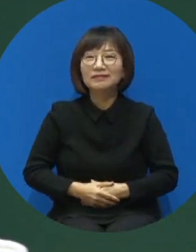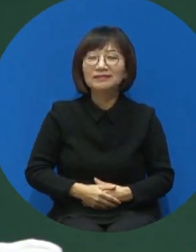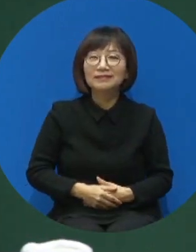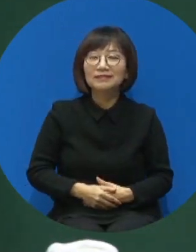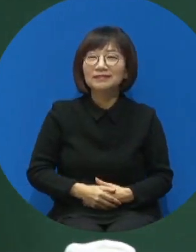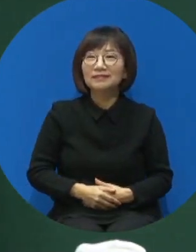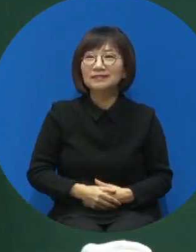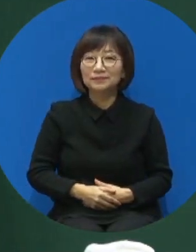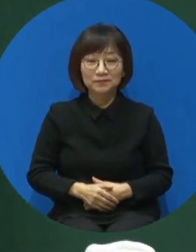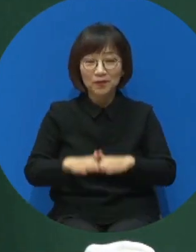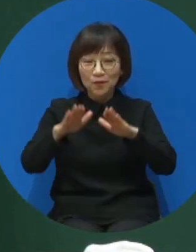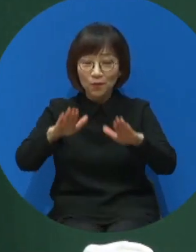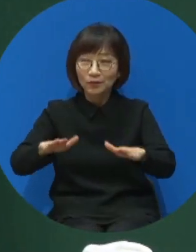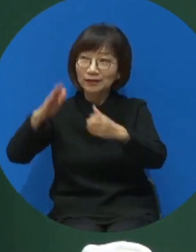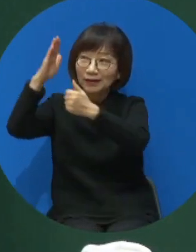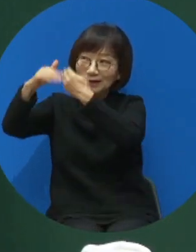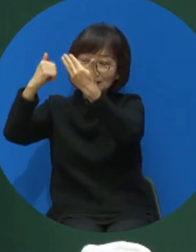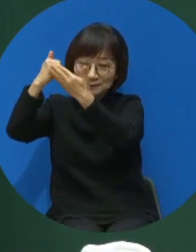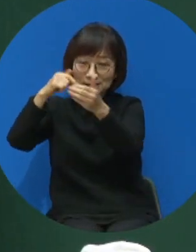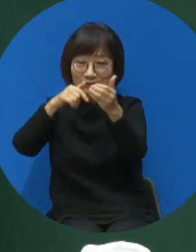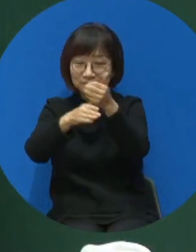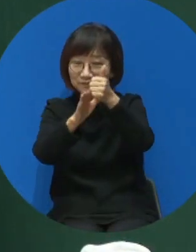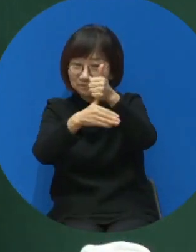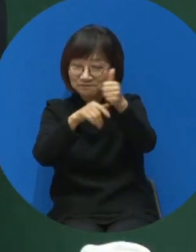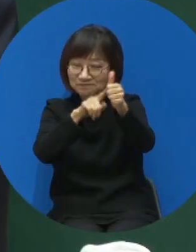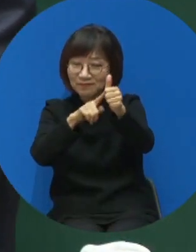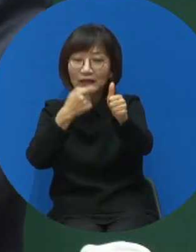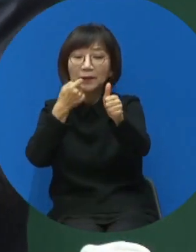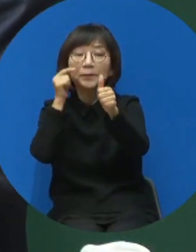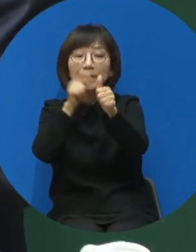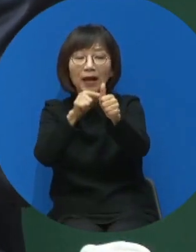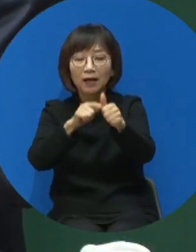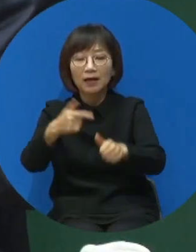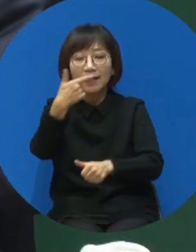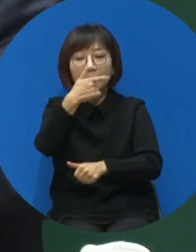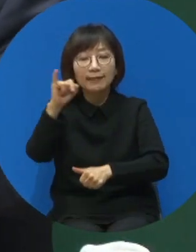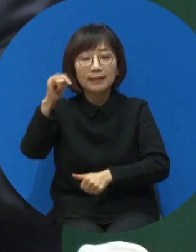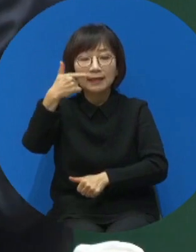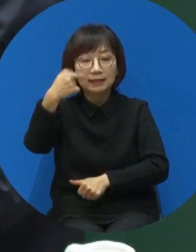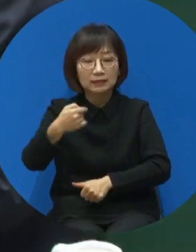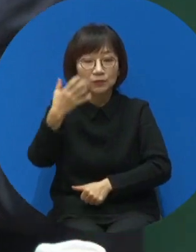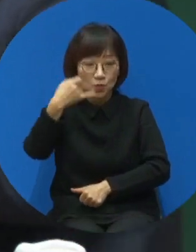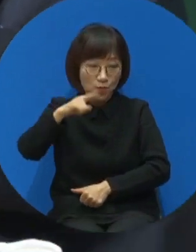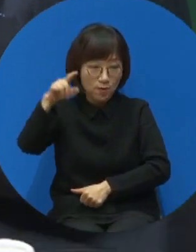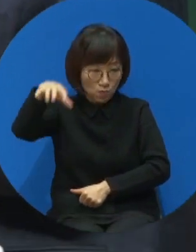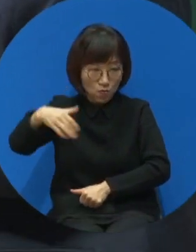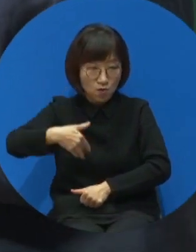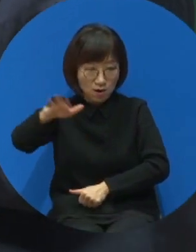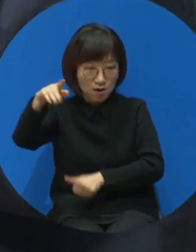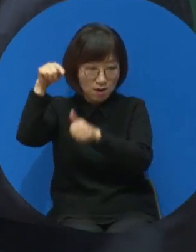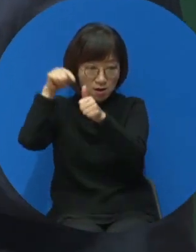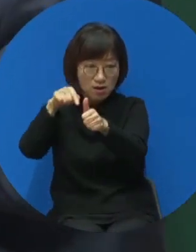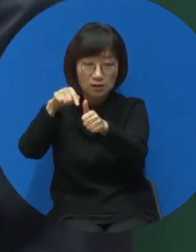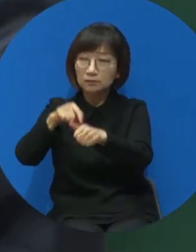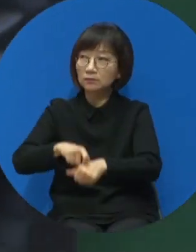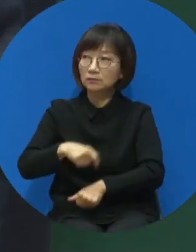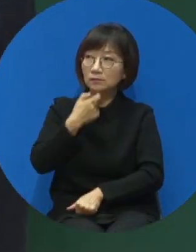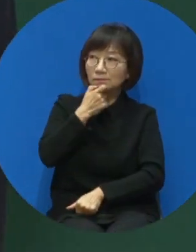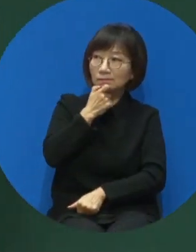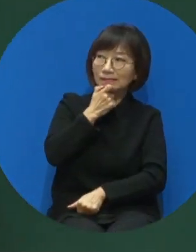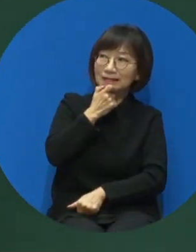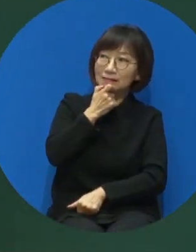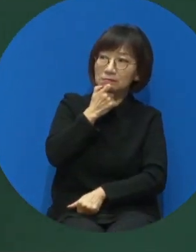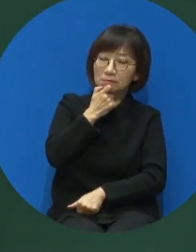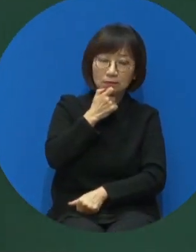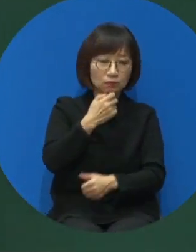y enumeró aragón bars son más en donde obtuvo pases o como anuales en el día de hoy dios le dijo que fuera a nínive pero volvió a escaparse